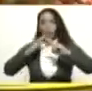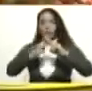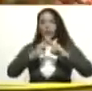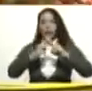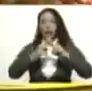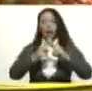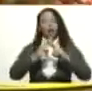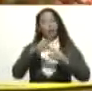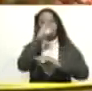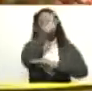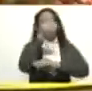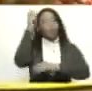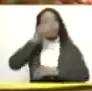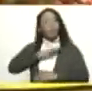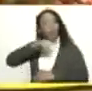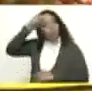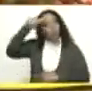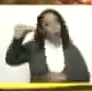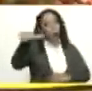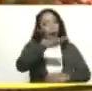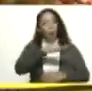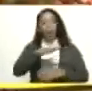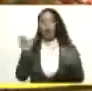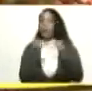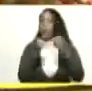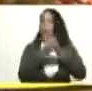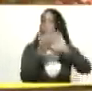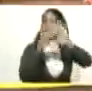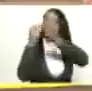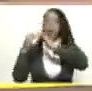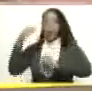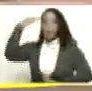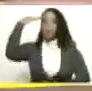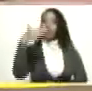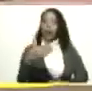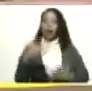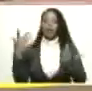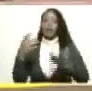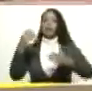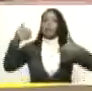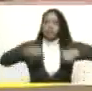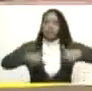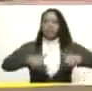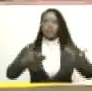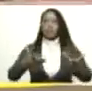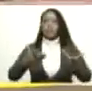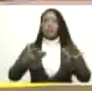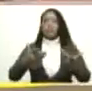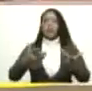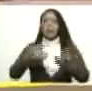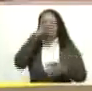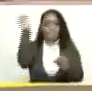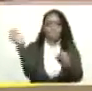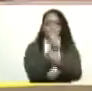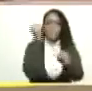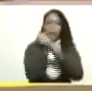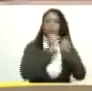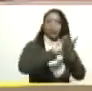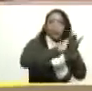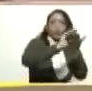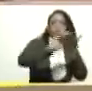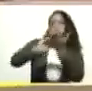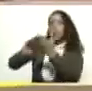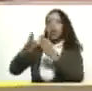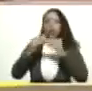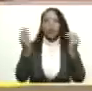y directo para nuestro pueblo? En las bricomiles, parir los recursos con las bricomiles para la recuperación de